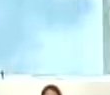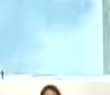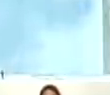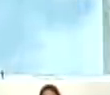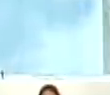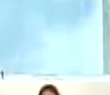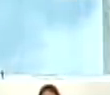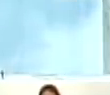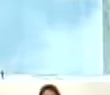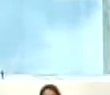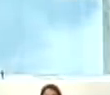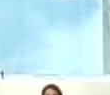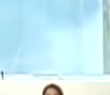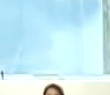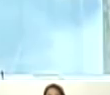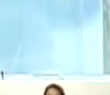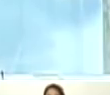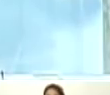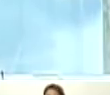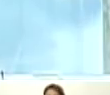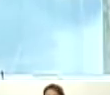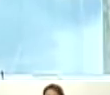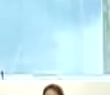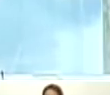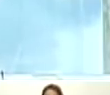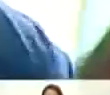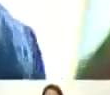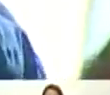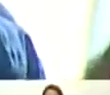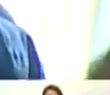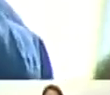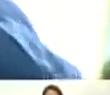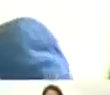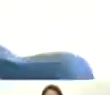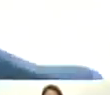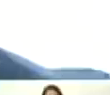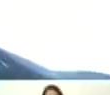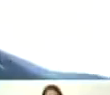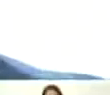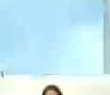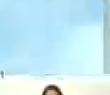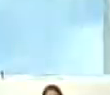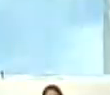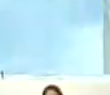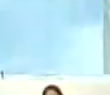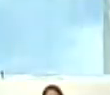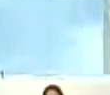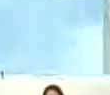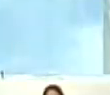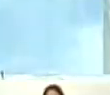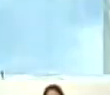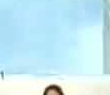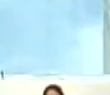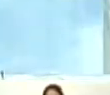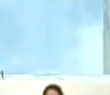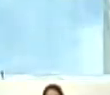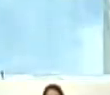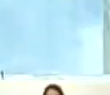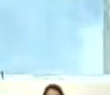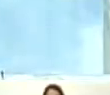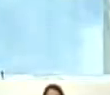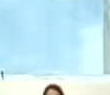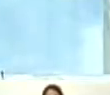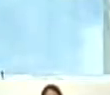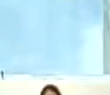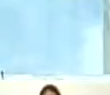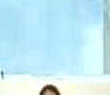de Valencia, capital de Carabobo, Julio Fuenmayor, Julio Fuenmayor. El